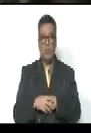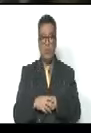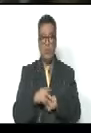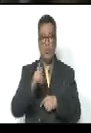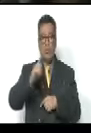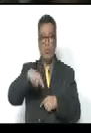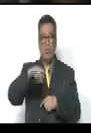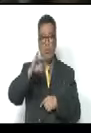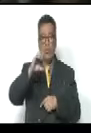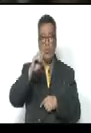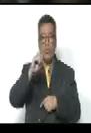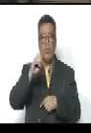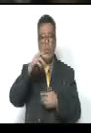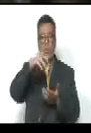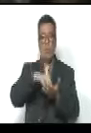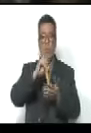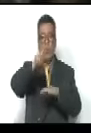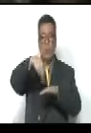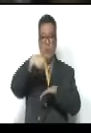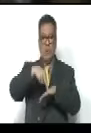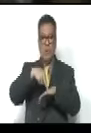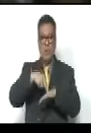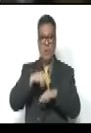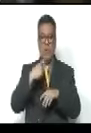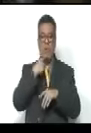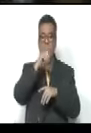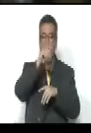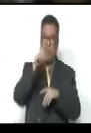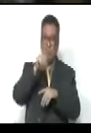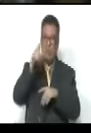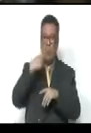Pío Tamayo al Panteón Nacional. Por consenso,